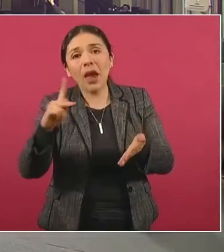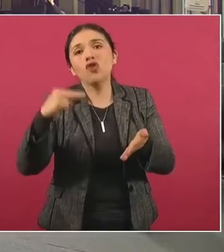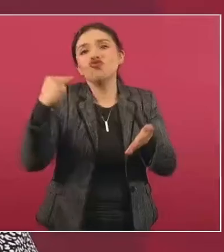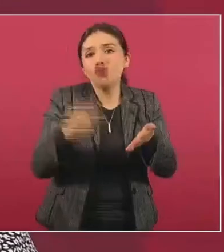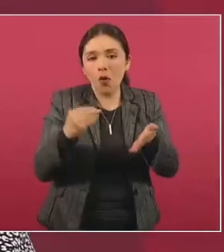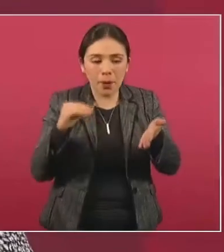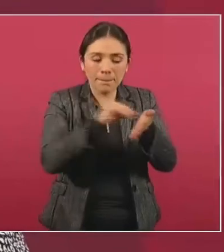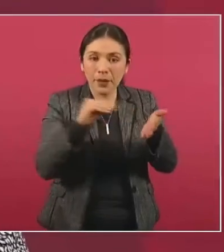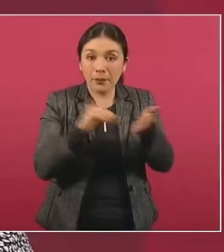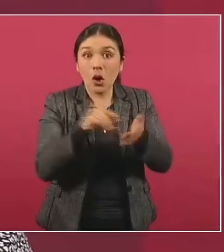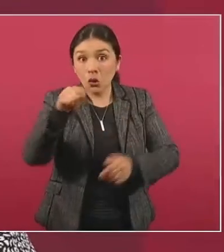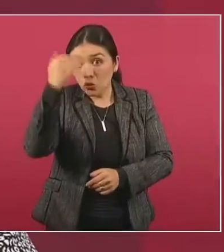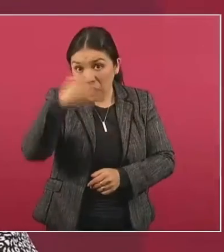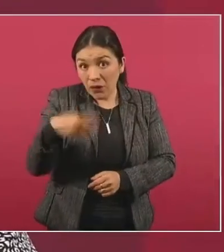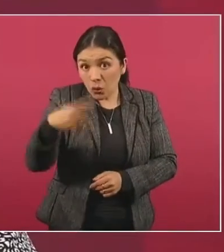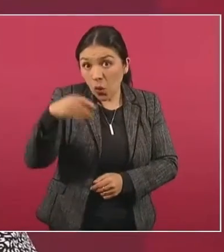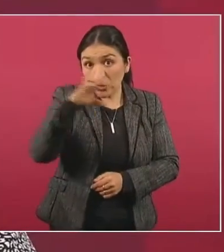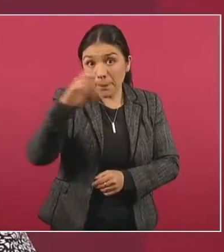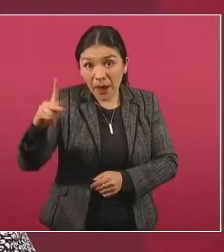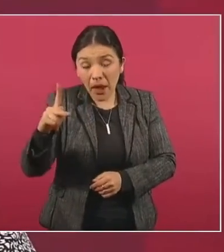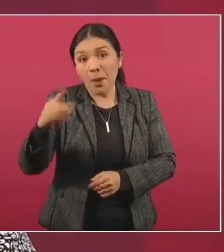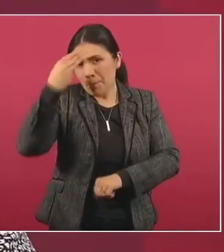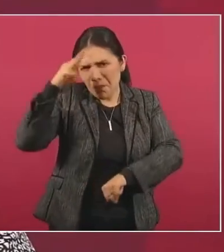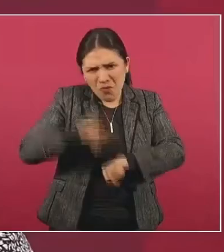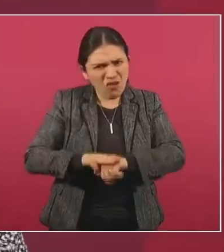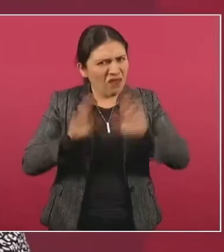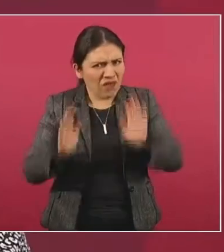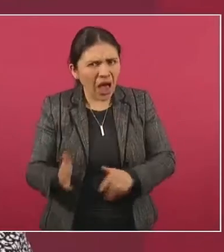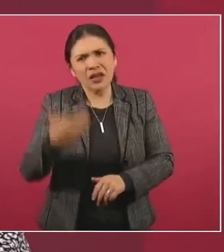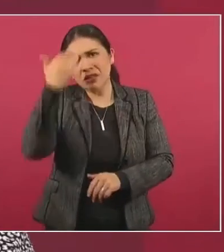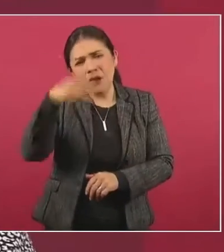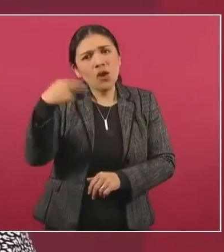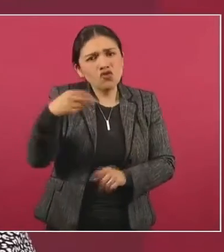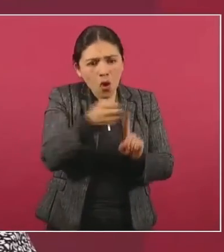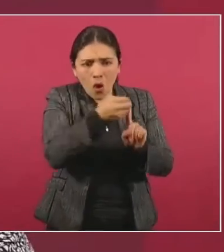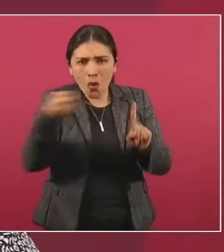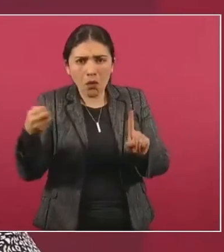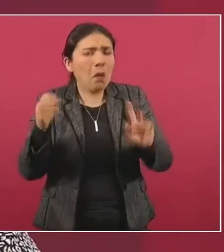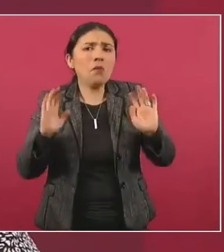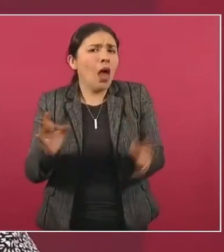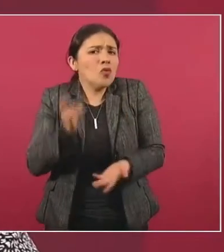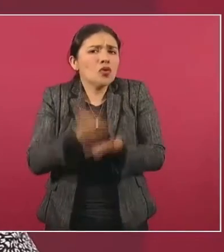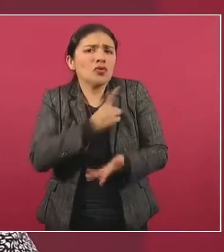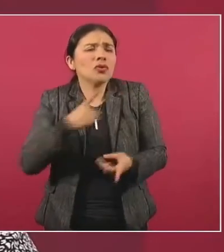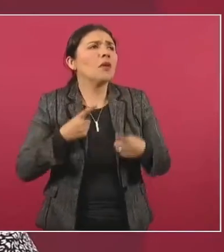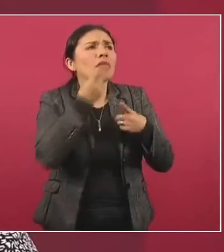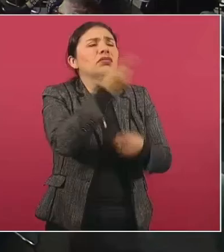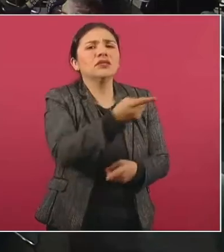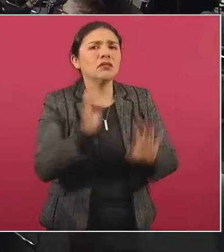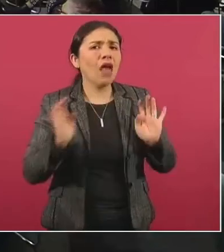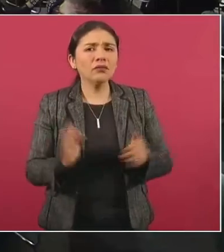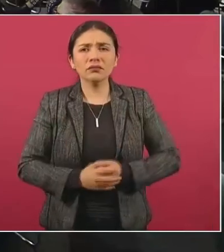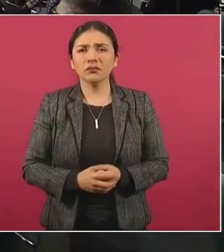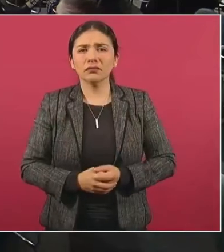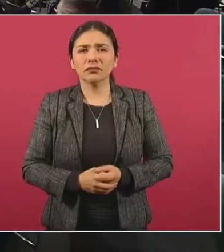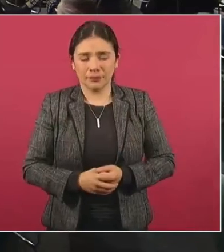Código postal y nombre. Si usted se sabe su código postal de memoria y se sabe su nombre completo, nada más lo tiene que dar. Muy bien.